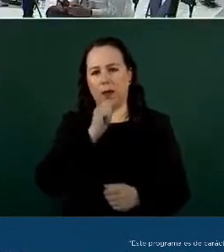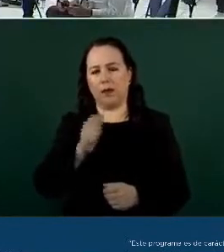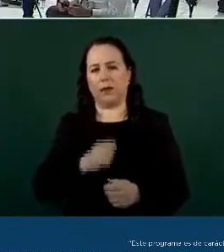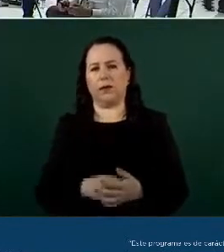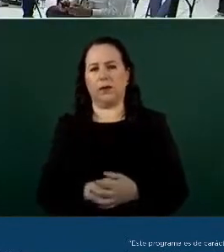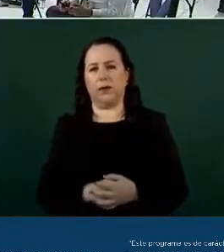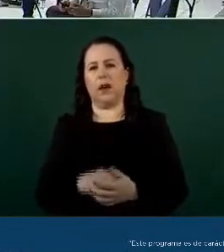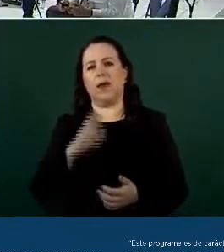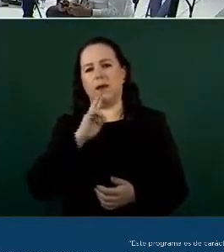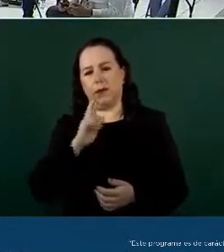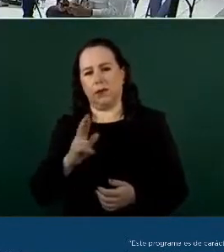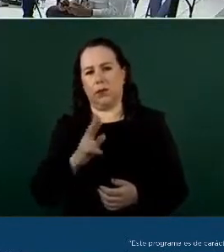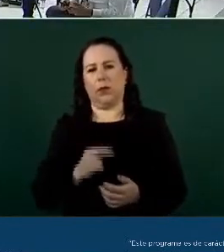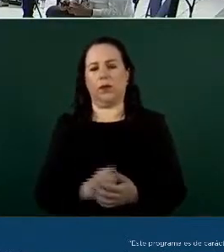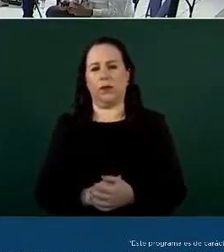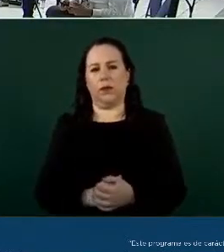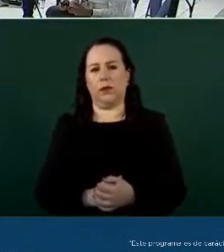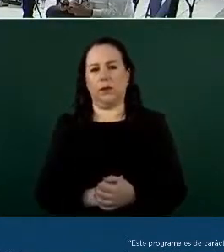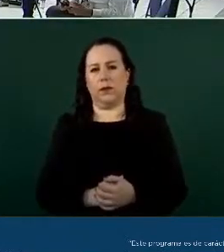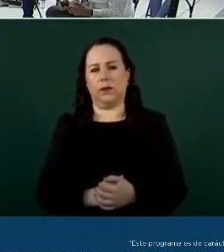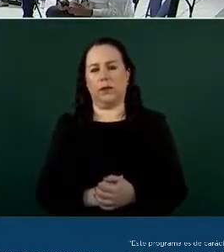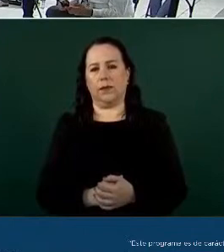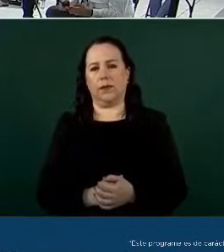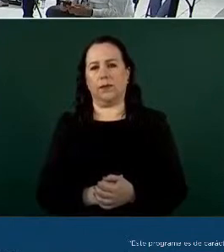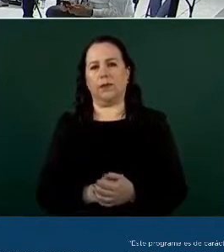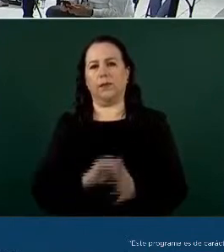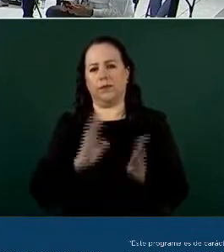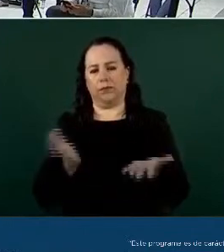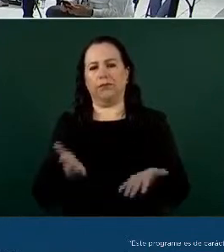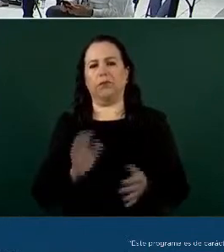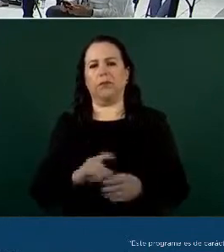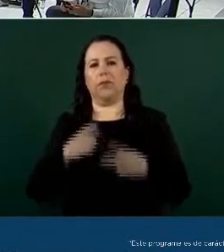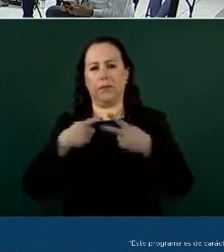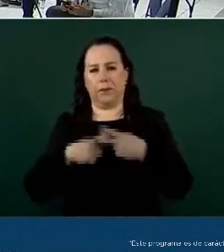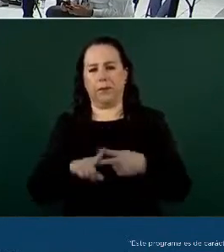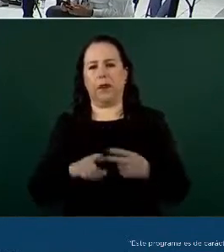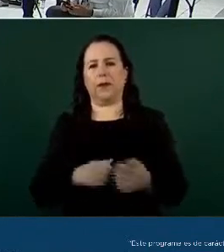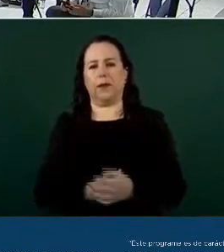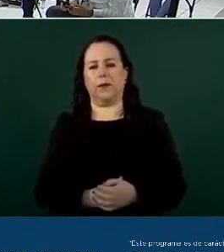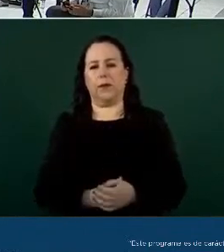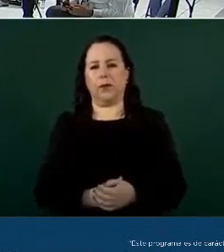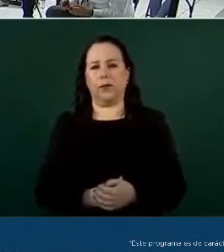las respuestas. Pues empezamos, Javier. ¿Cómo no, presidente?